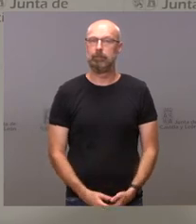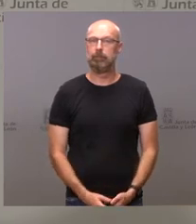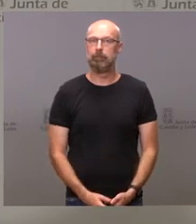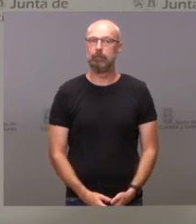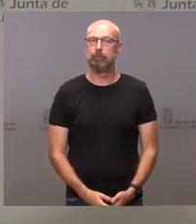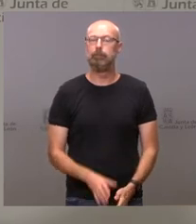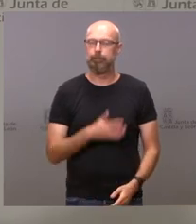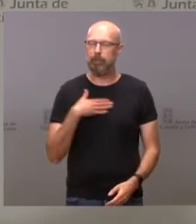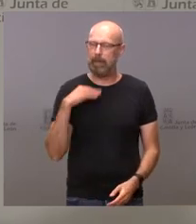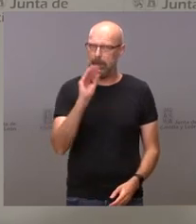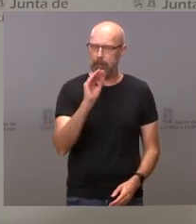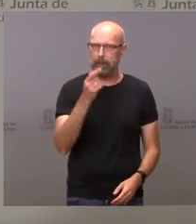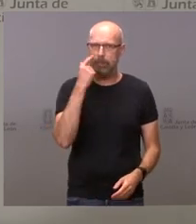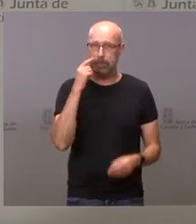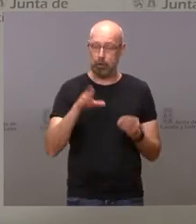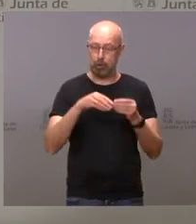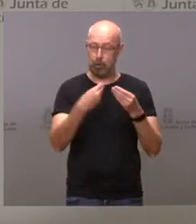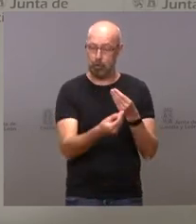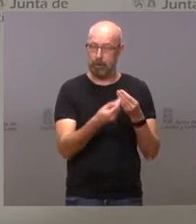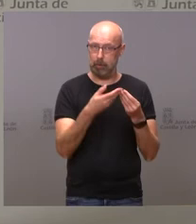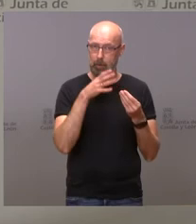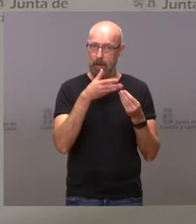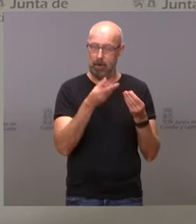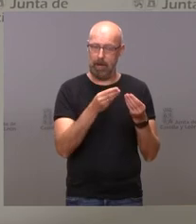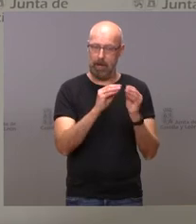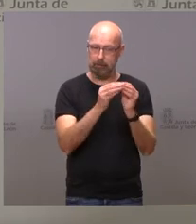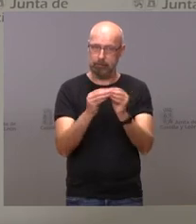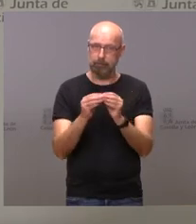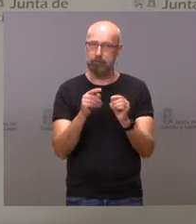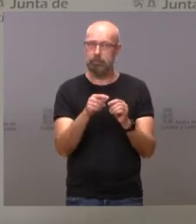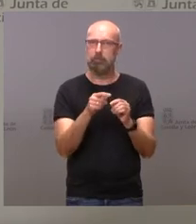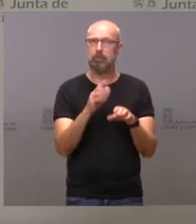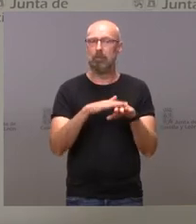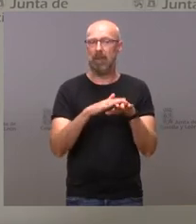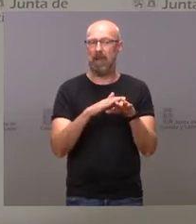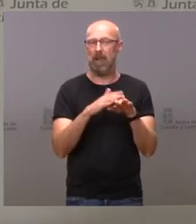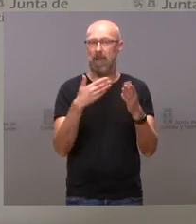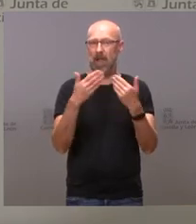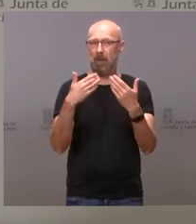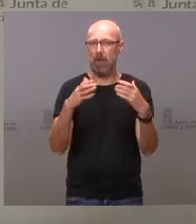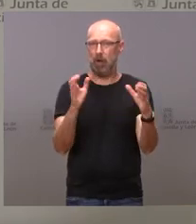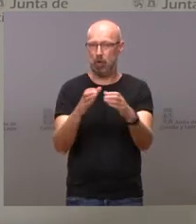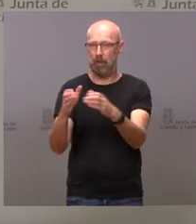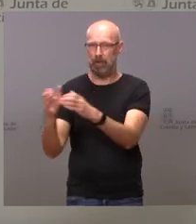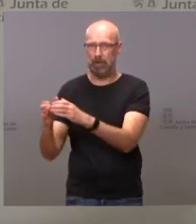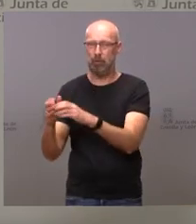Sí, quería preguntarle, en el documento que se está trasladando, en las conversaciones que se están manteniendo con diferentes colectivos sobre el tema de la atención primaria, hablan ustedes